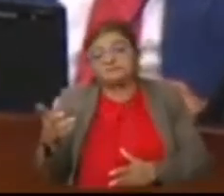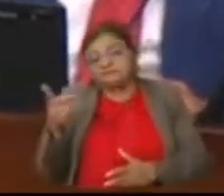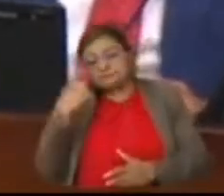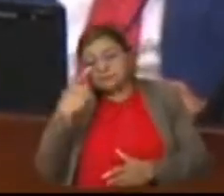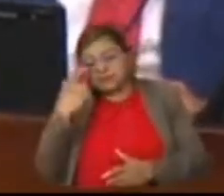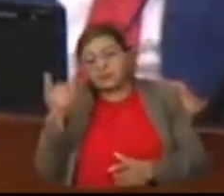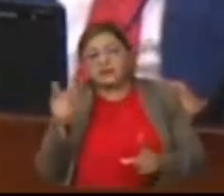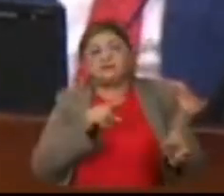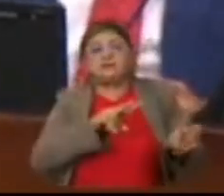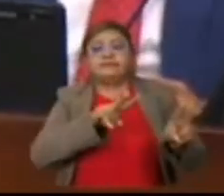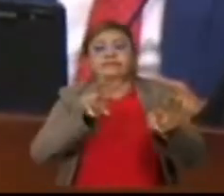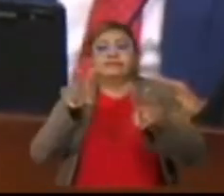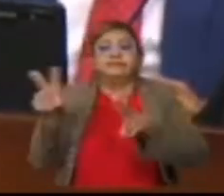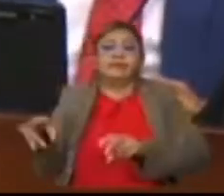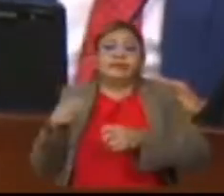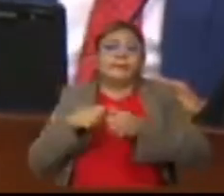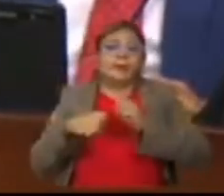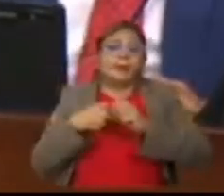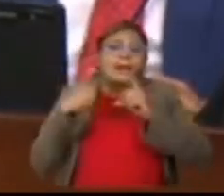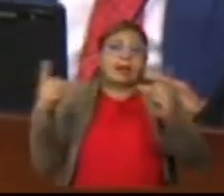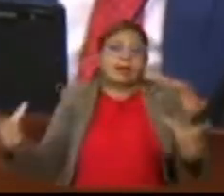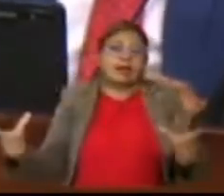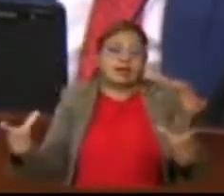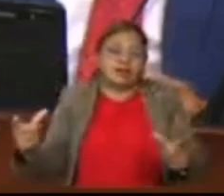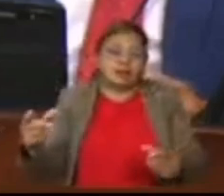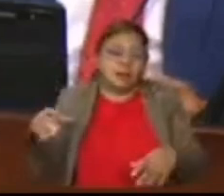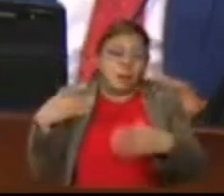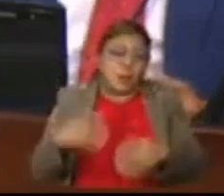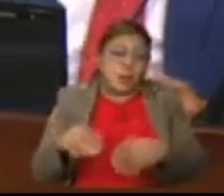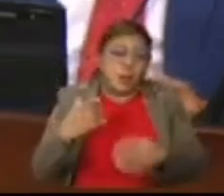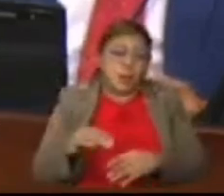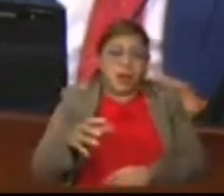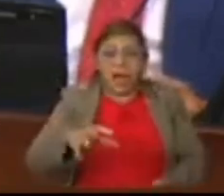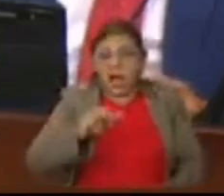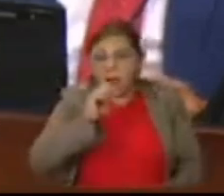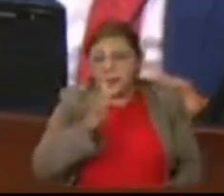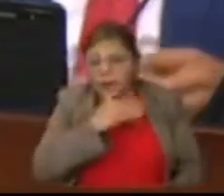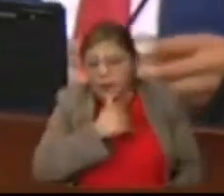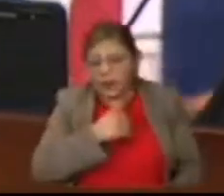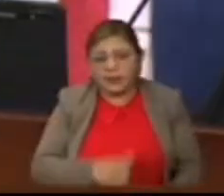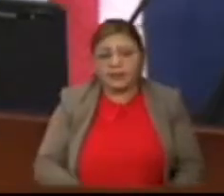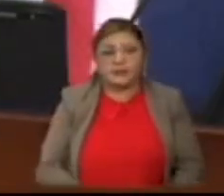problema a nivel nacional, no solamente en mi distrito Arraiján, hago uso